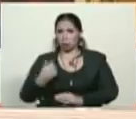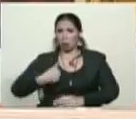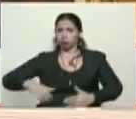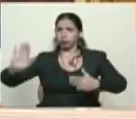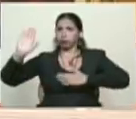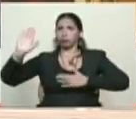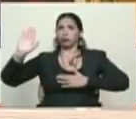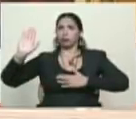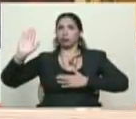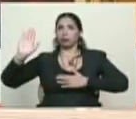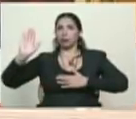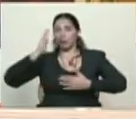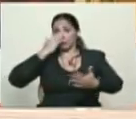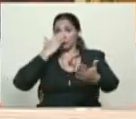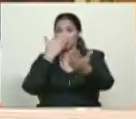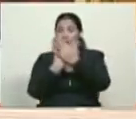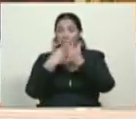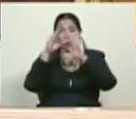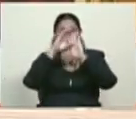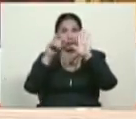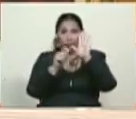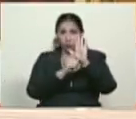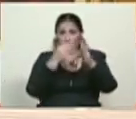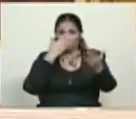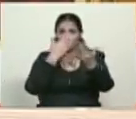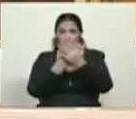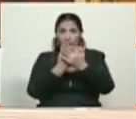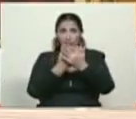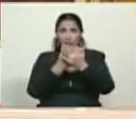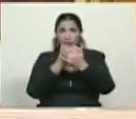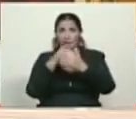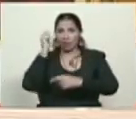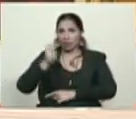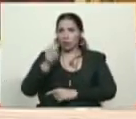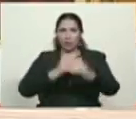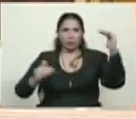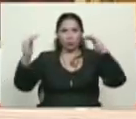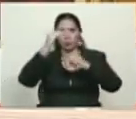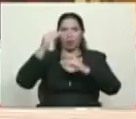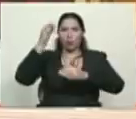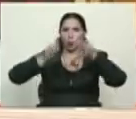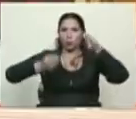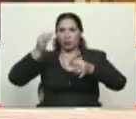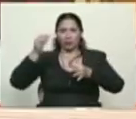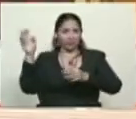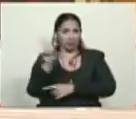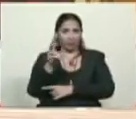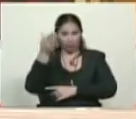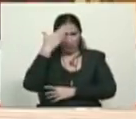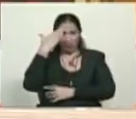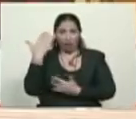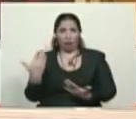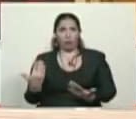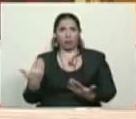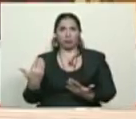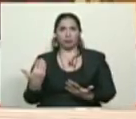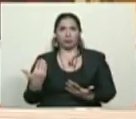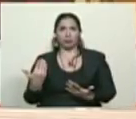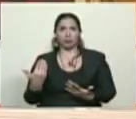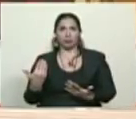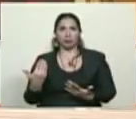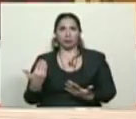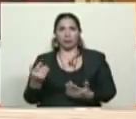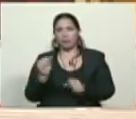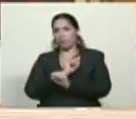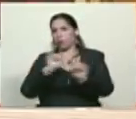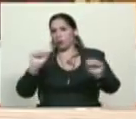juramenté frente a la Constitución, frente al Tribunal Supremo de Justicia. Ya Venezuela sabe que era imposible